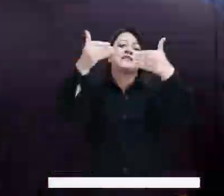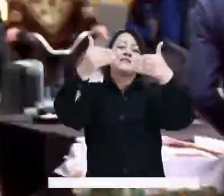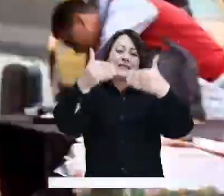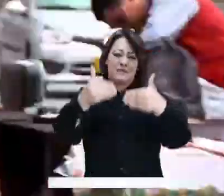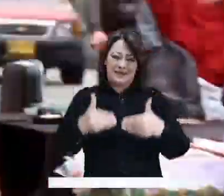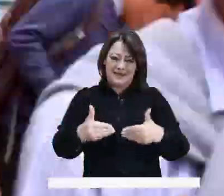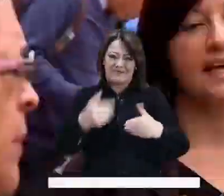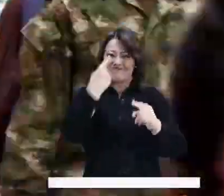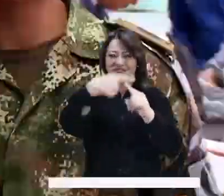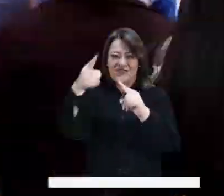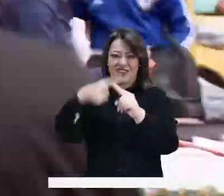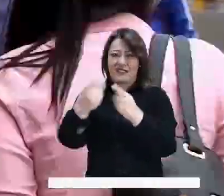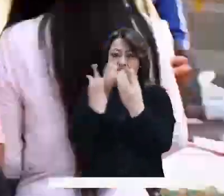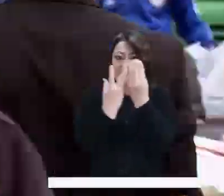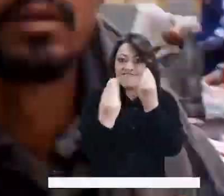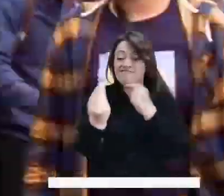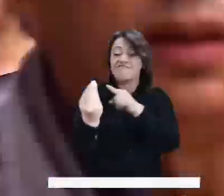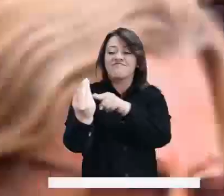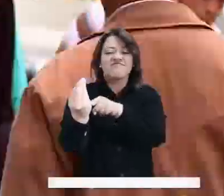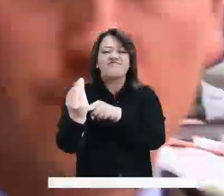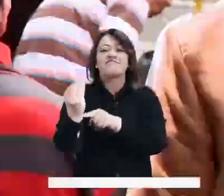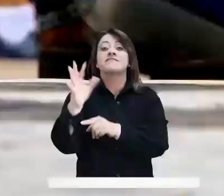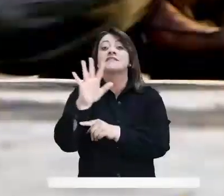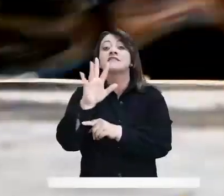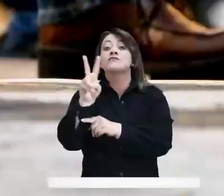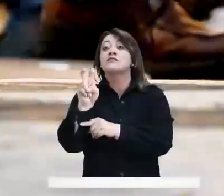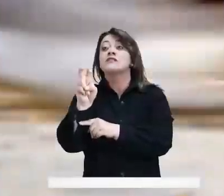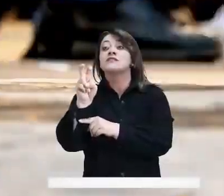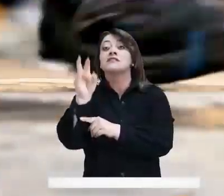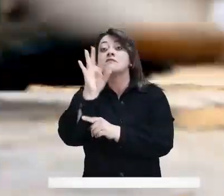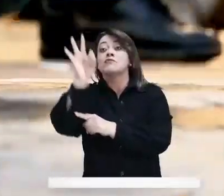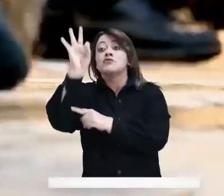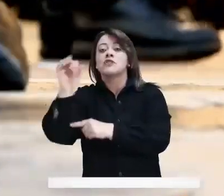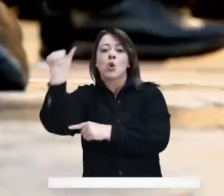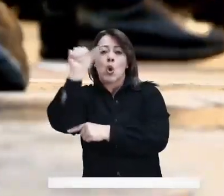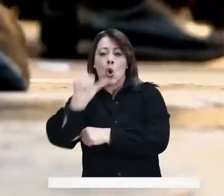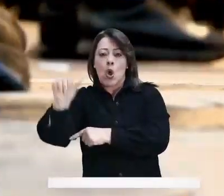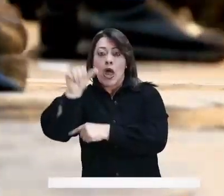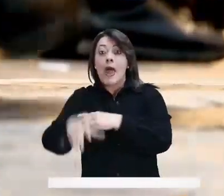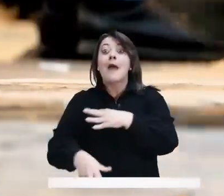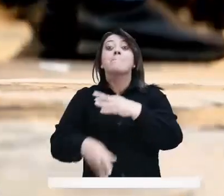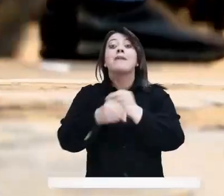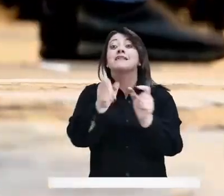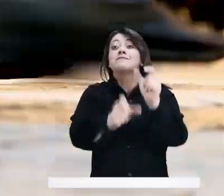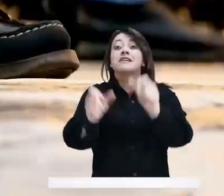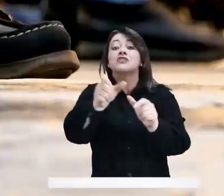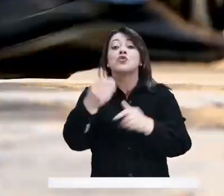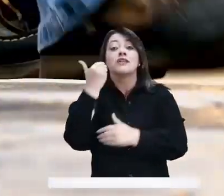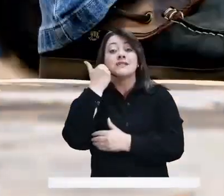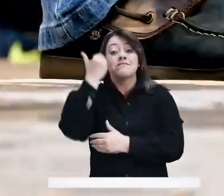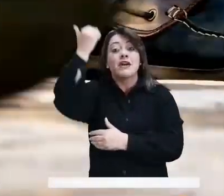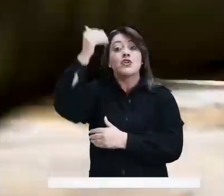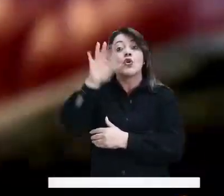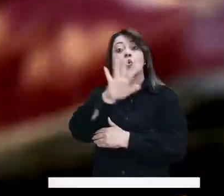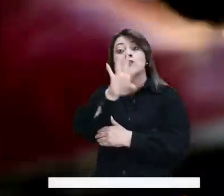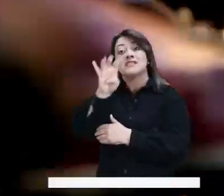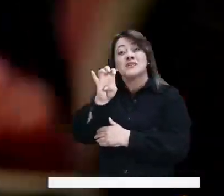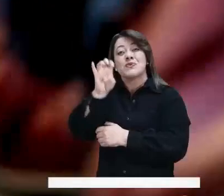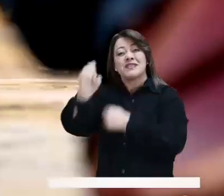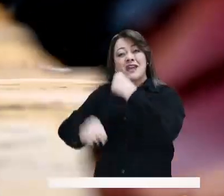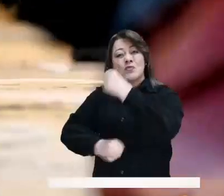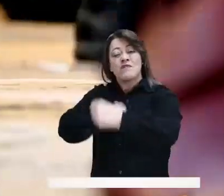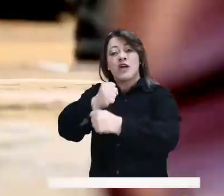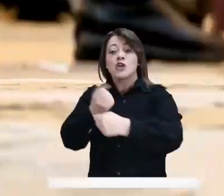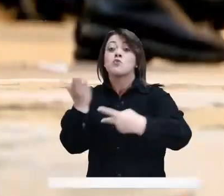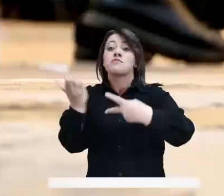con discapacidades. De estas, el 57% son mujeres. Además, las personas mayores de 59